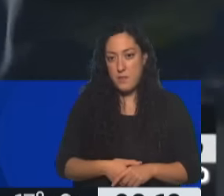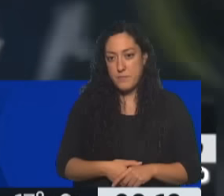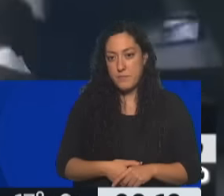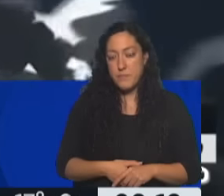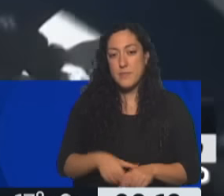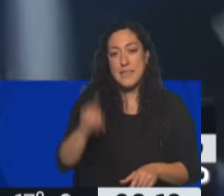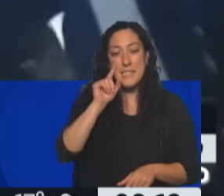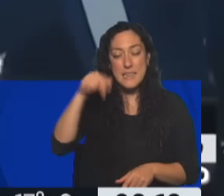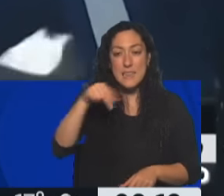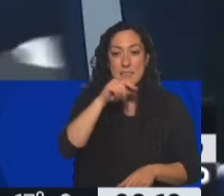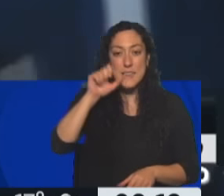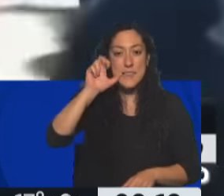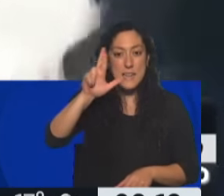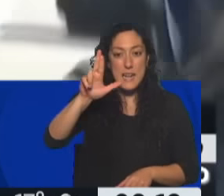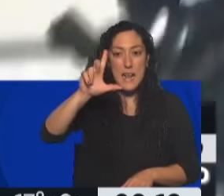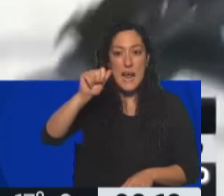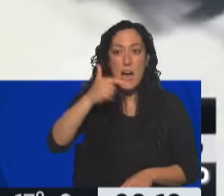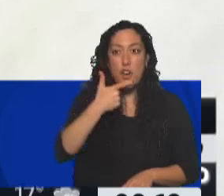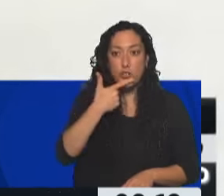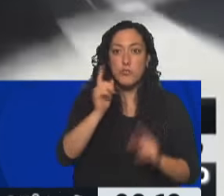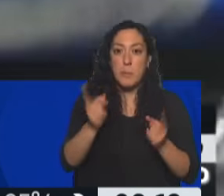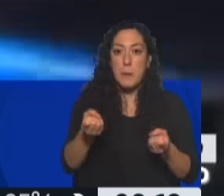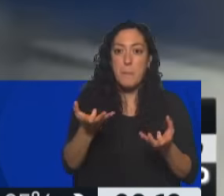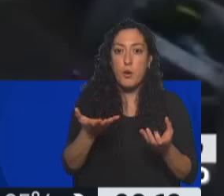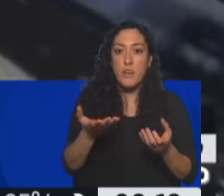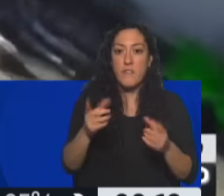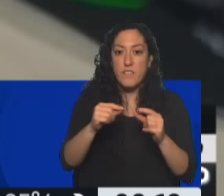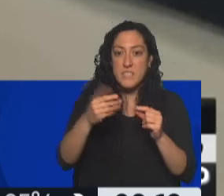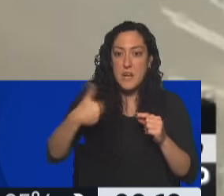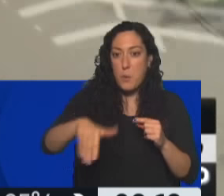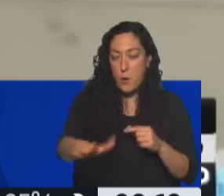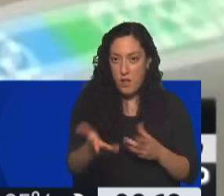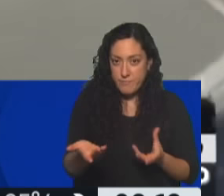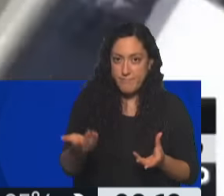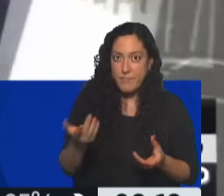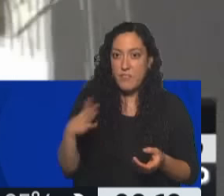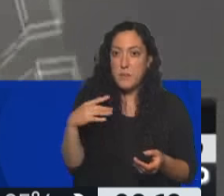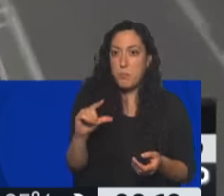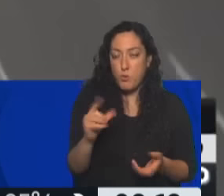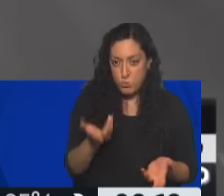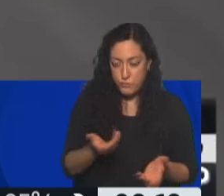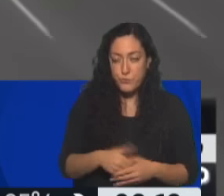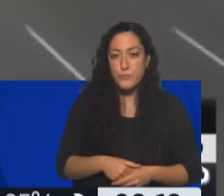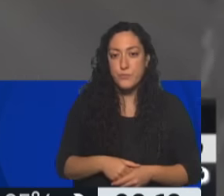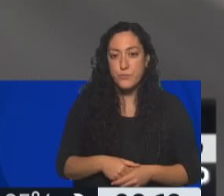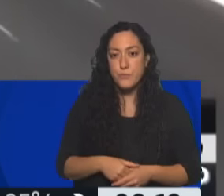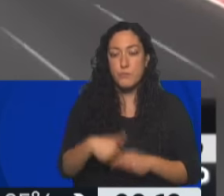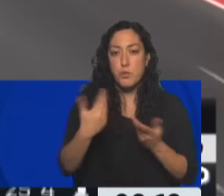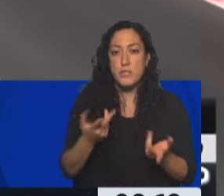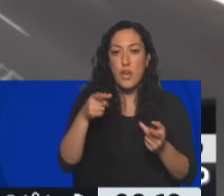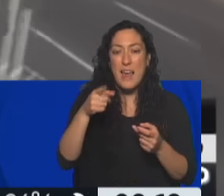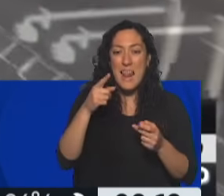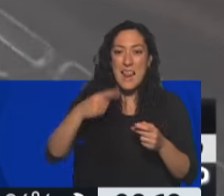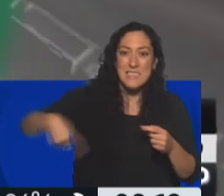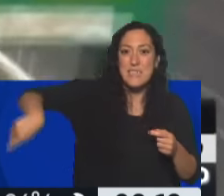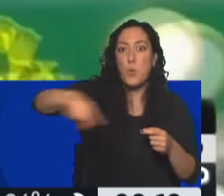Interlagos, también por la cercanía de la fecha, está justamente estudiando